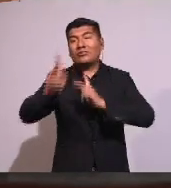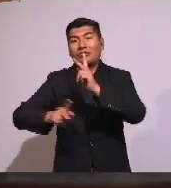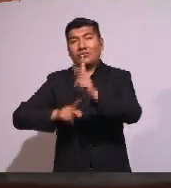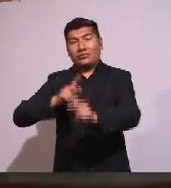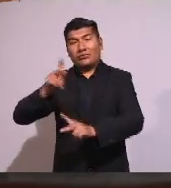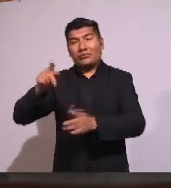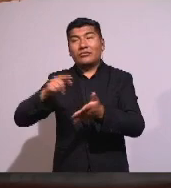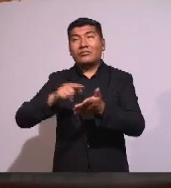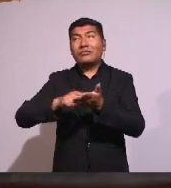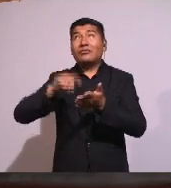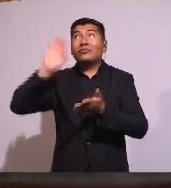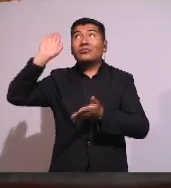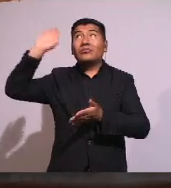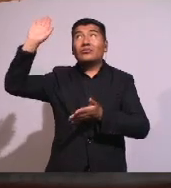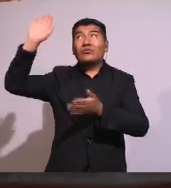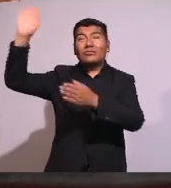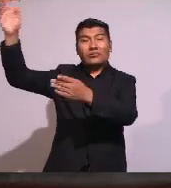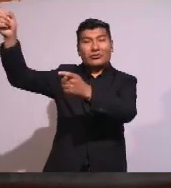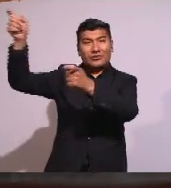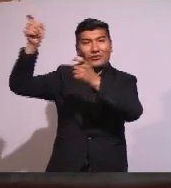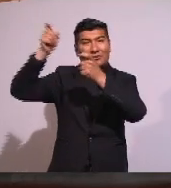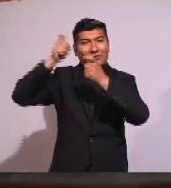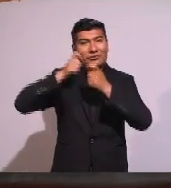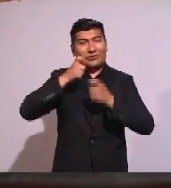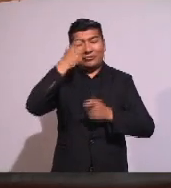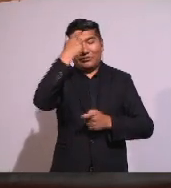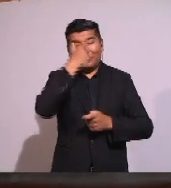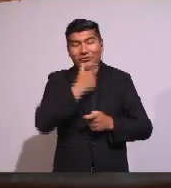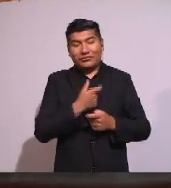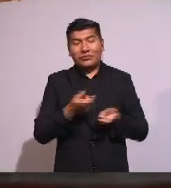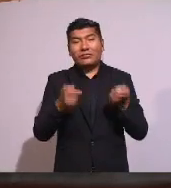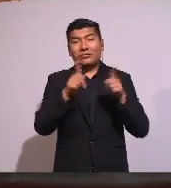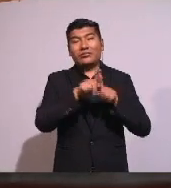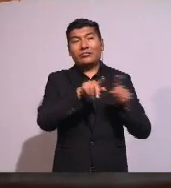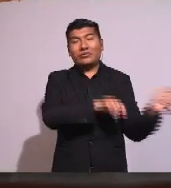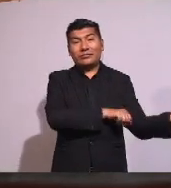Esta dignidad nos fue regalada a nosotros en el bautismo.